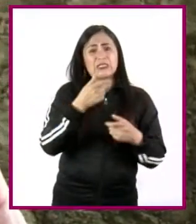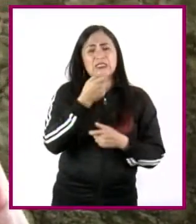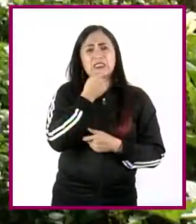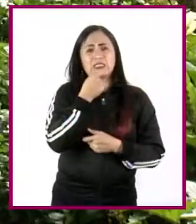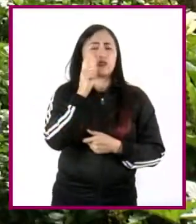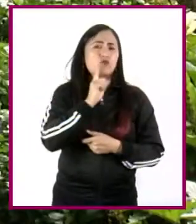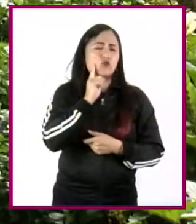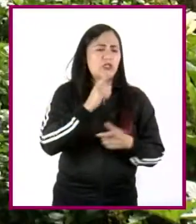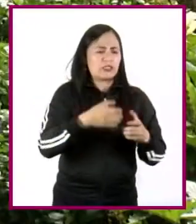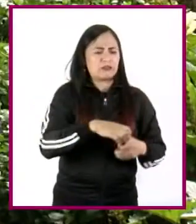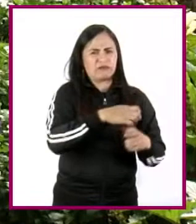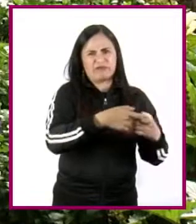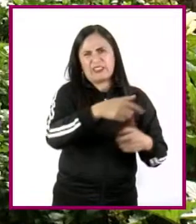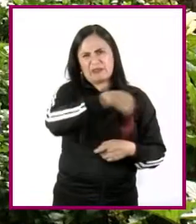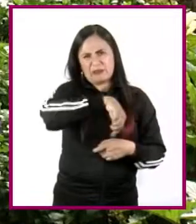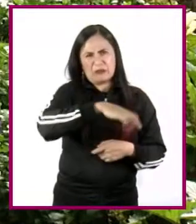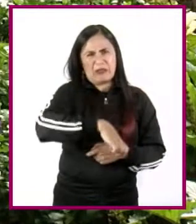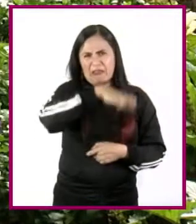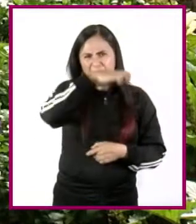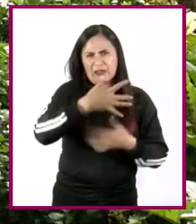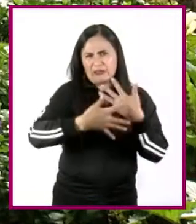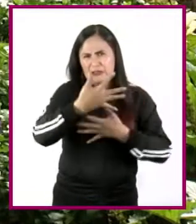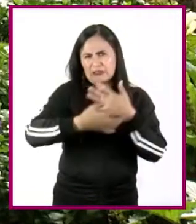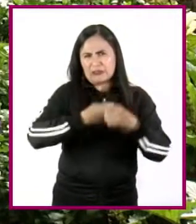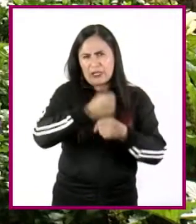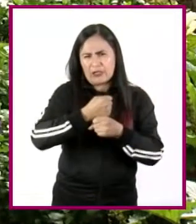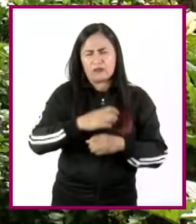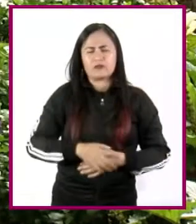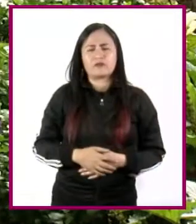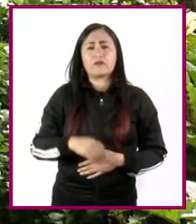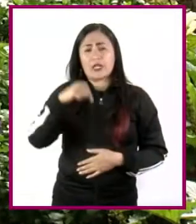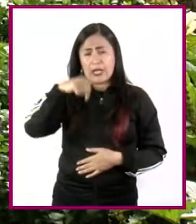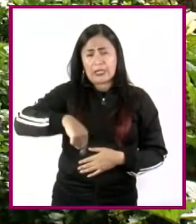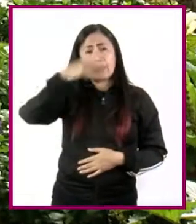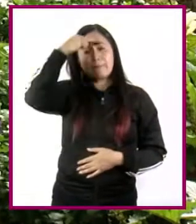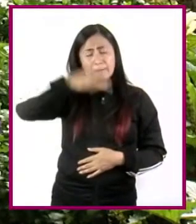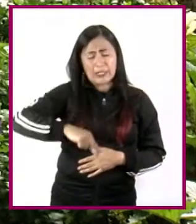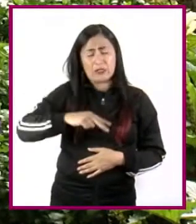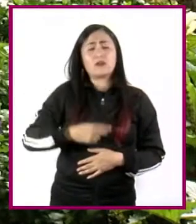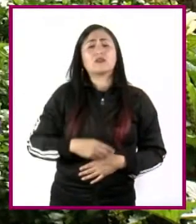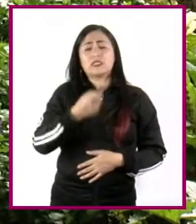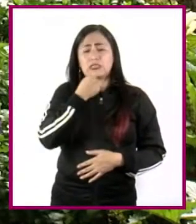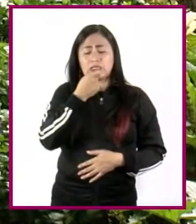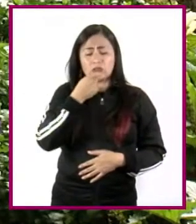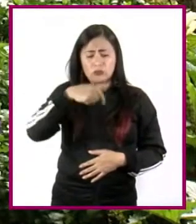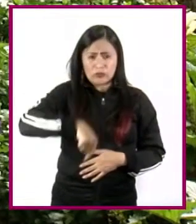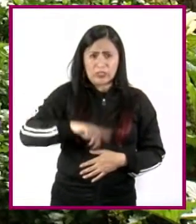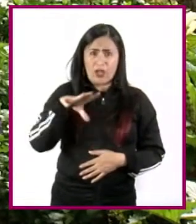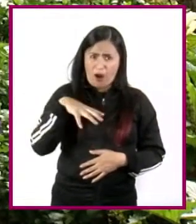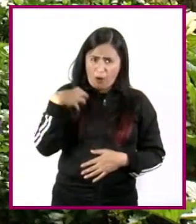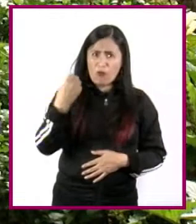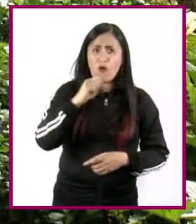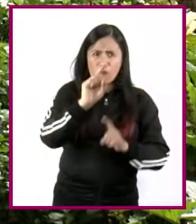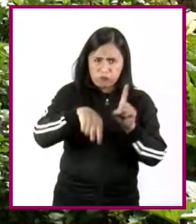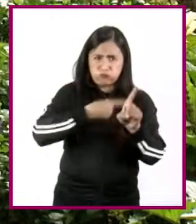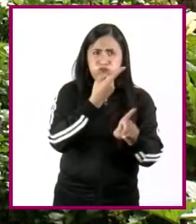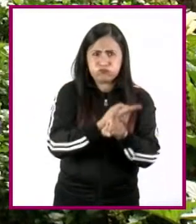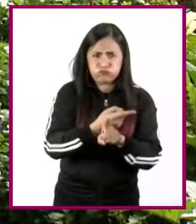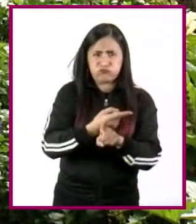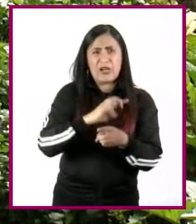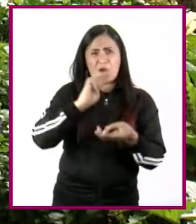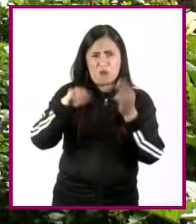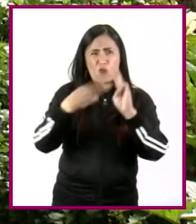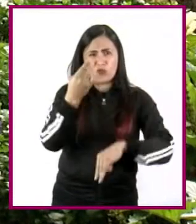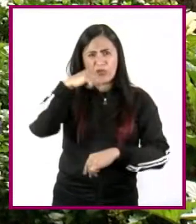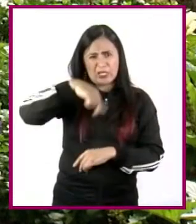años. De hecho, México ocupa el primer lugar en abuso infantil en el mundo, ya que según la OCDE, en